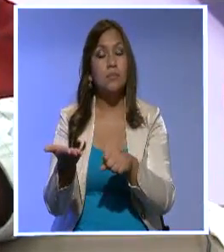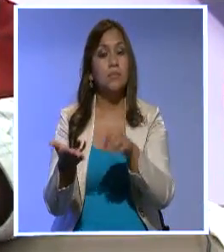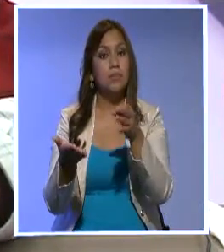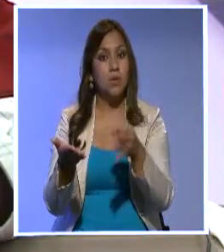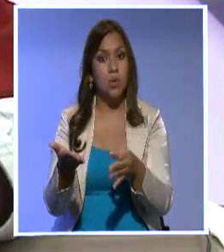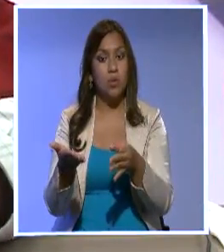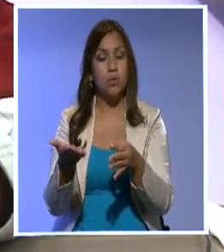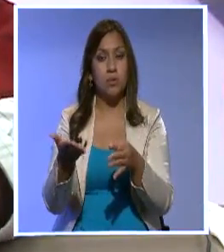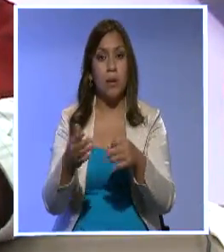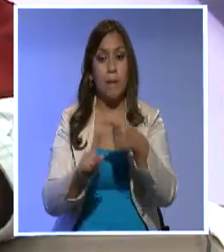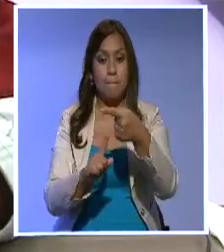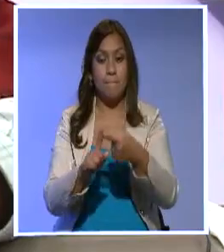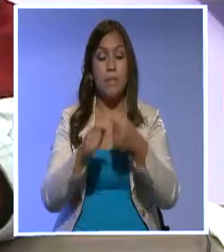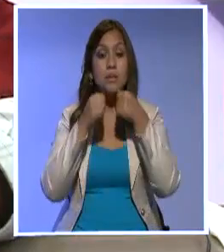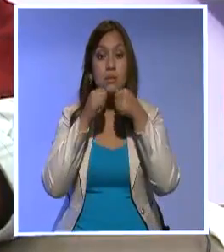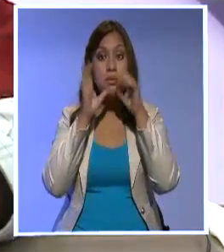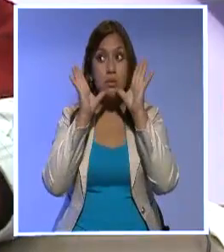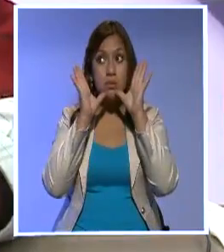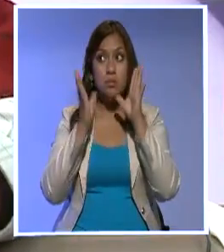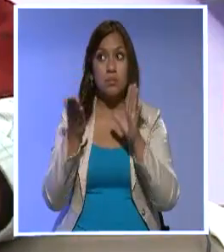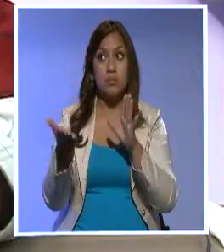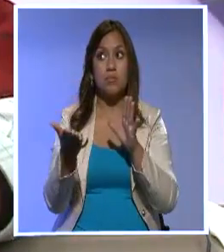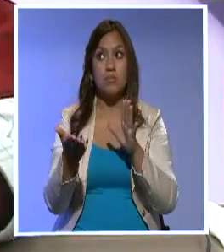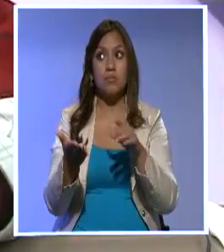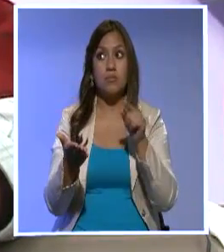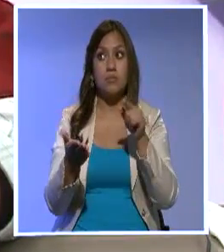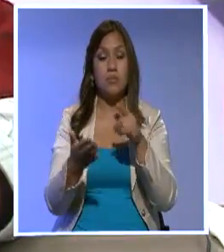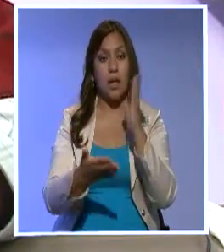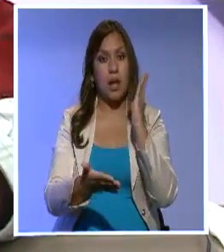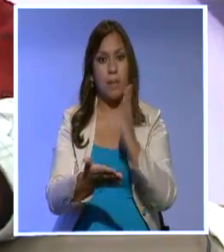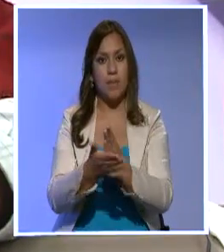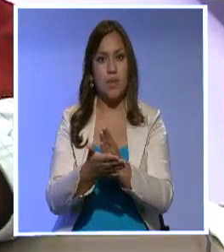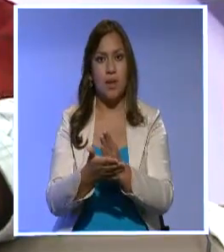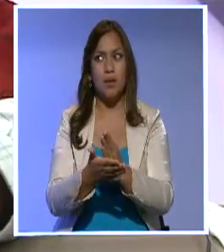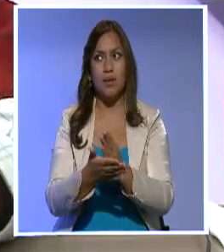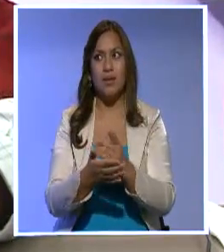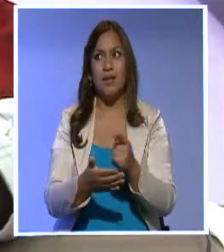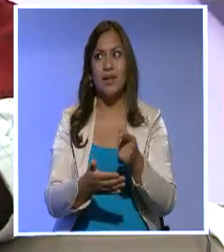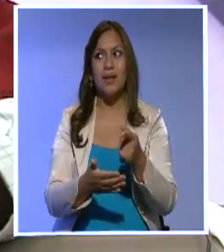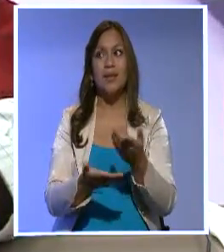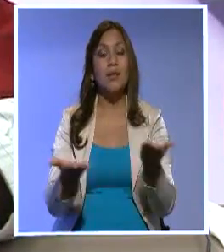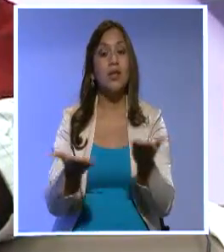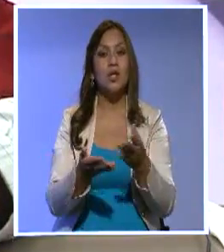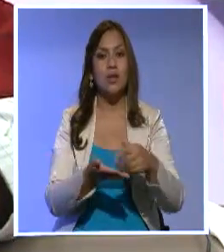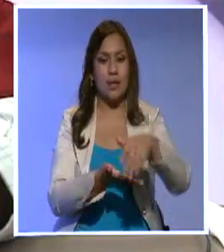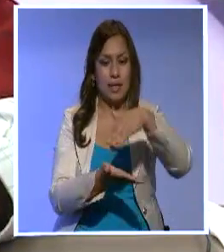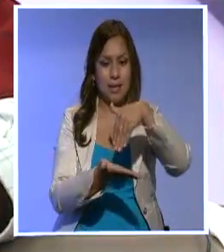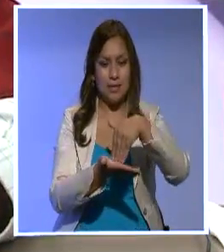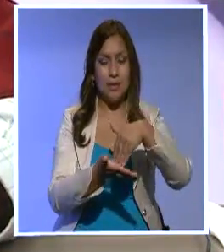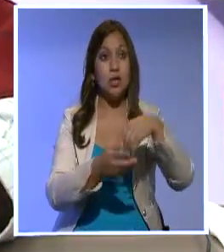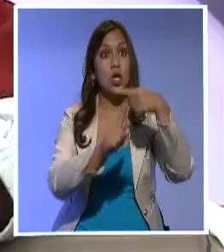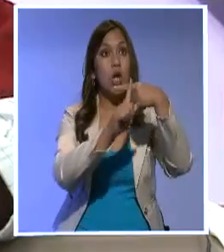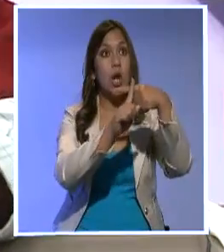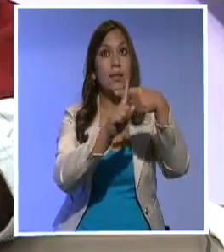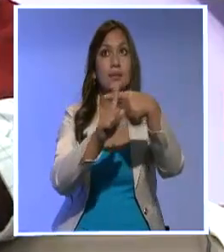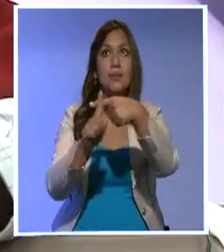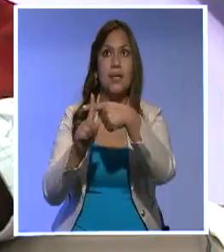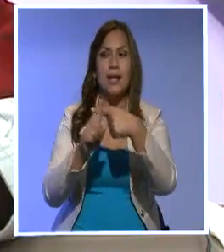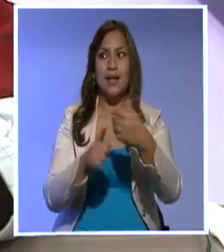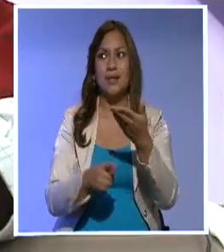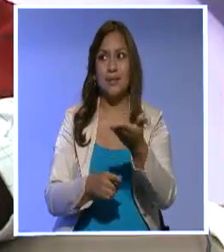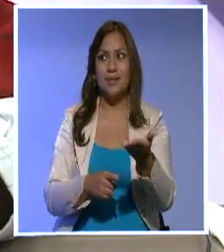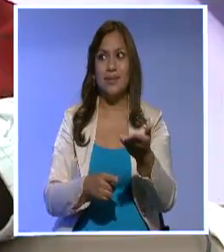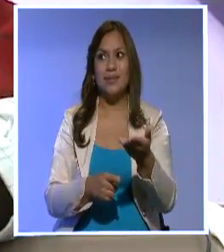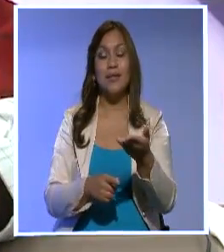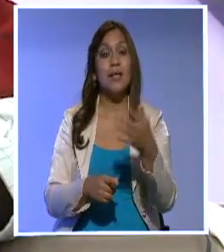justo en el mes de diciembre se pasa por la mitad del centro histórico por la mitad de las iglesias en la sombra y de ahí